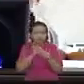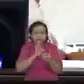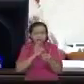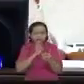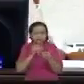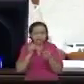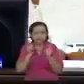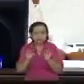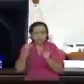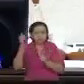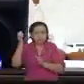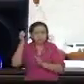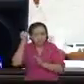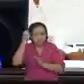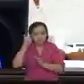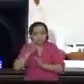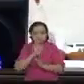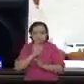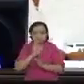una sandez